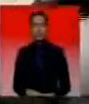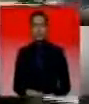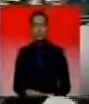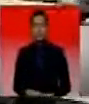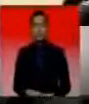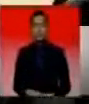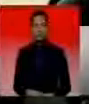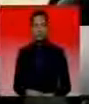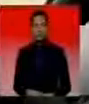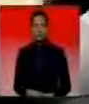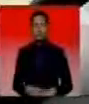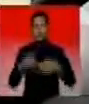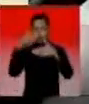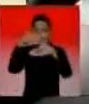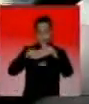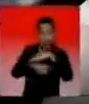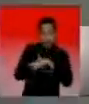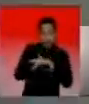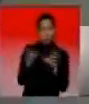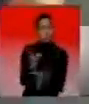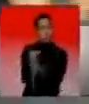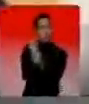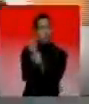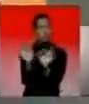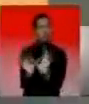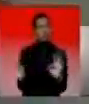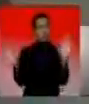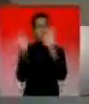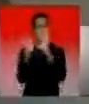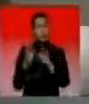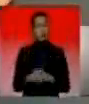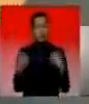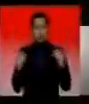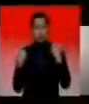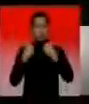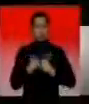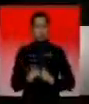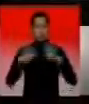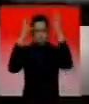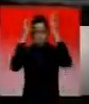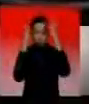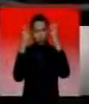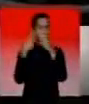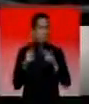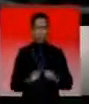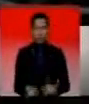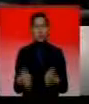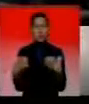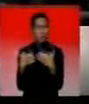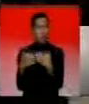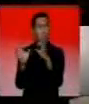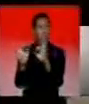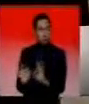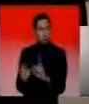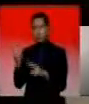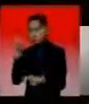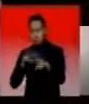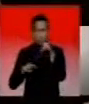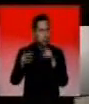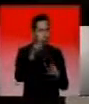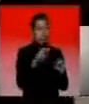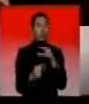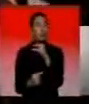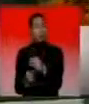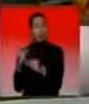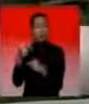desde el ingreso la seguridad es vital con el equipo colocado se inició el recorrido poco a poco se